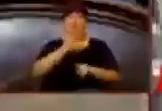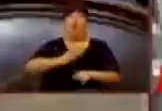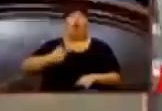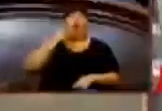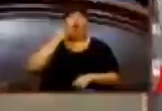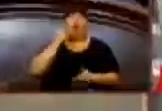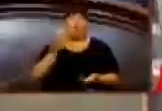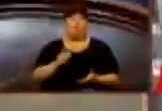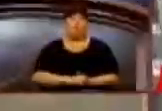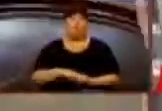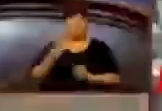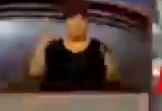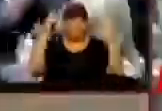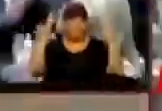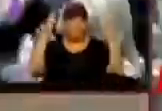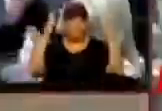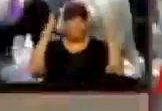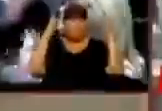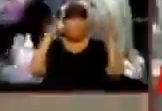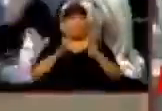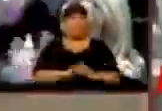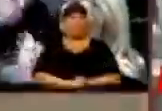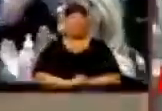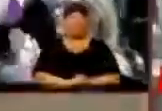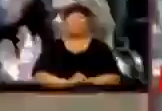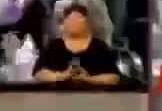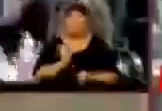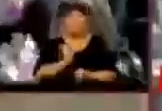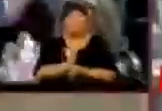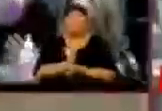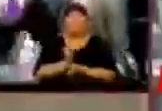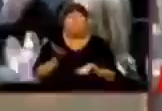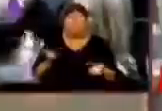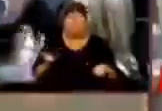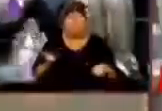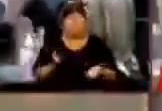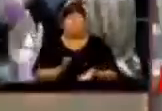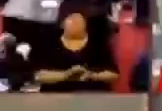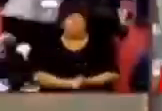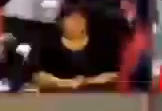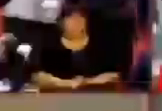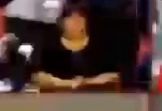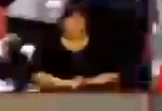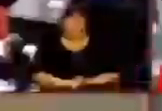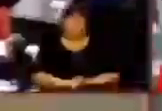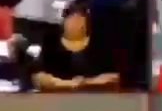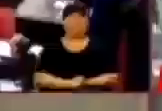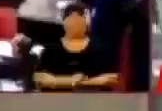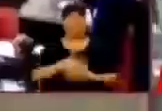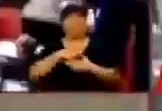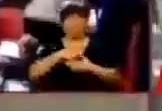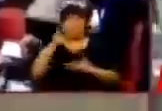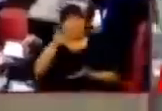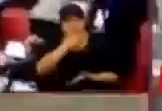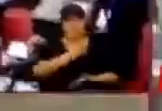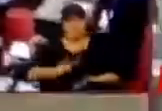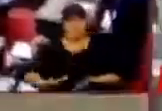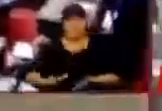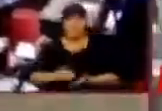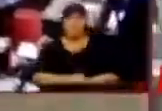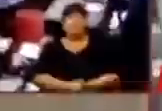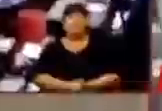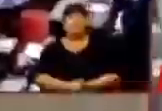al gobierno anterior? ¿Cómo los ve a los empresarios? Bueno, mira, cada uno hace bastante